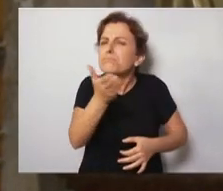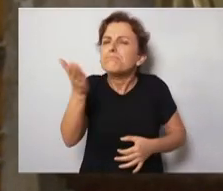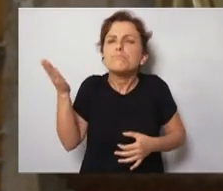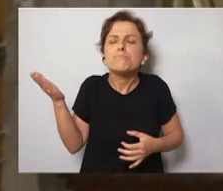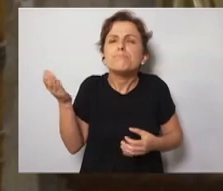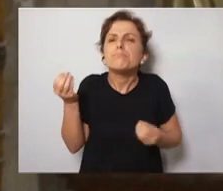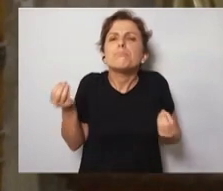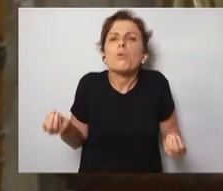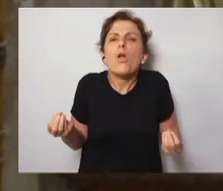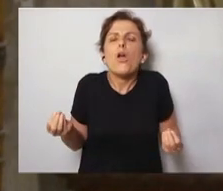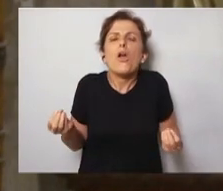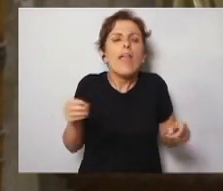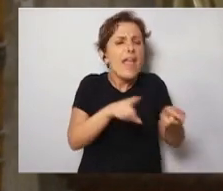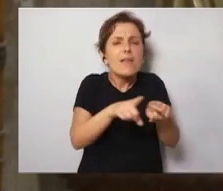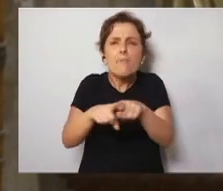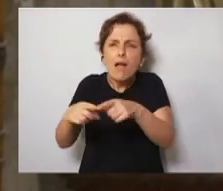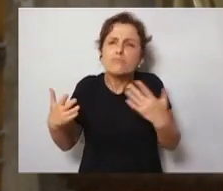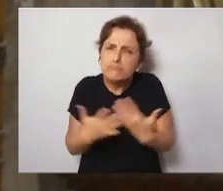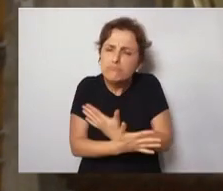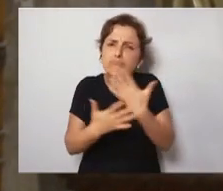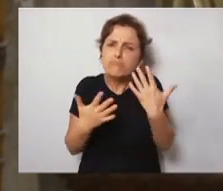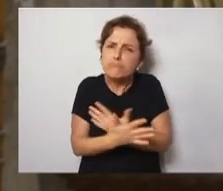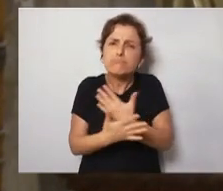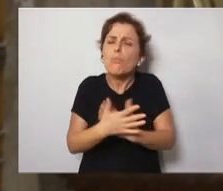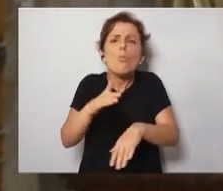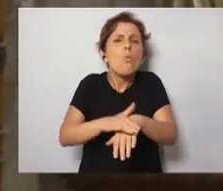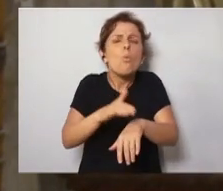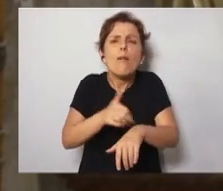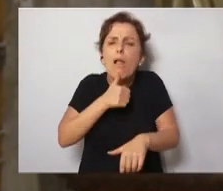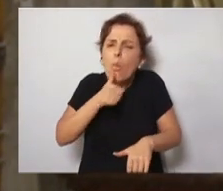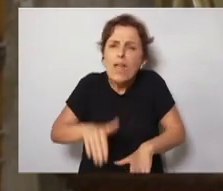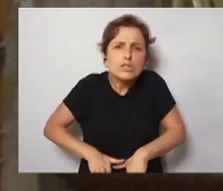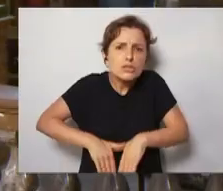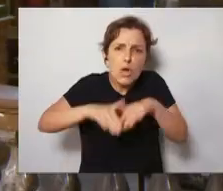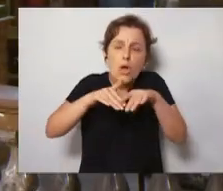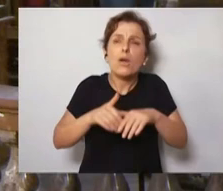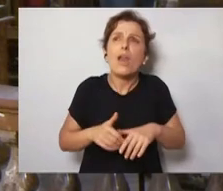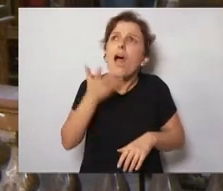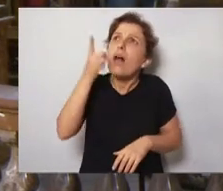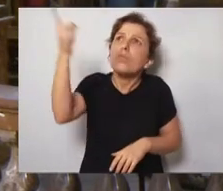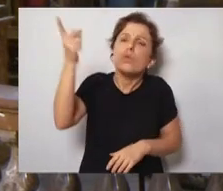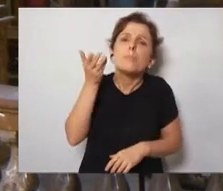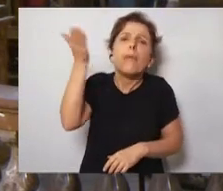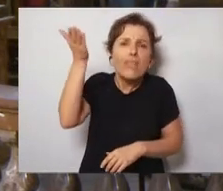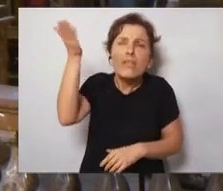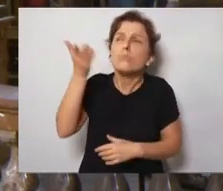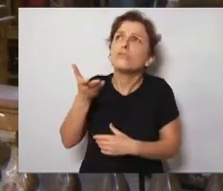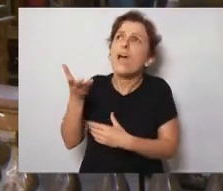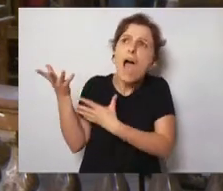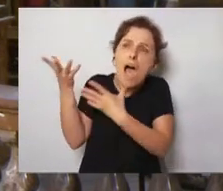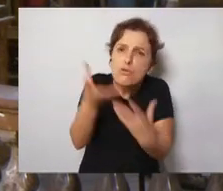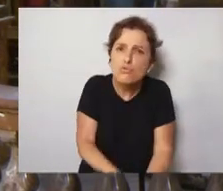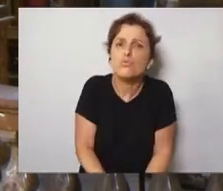que sufren a causa de las inundaciones y le pedimos a dios su ayuda y consuelo